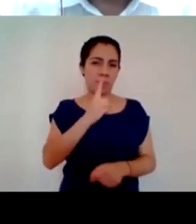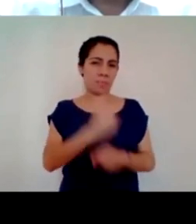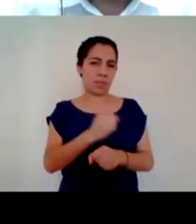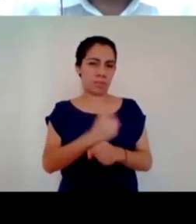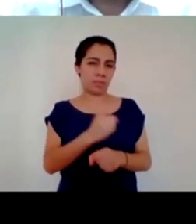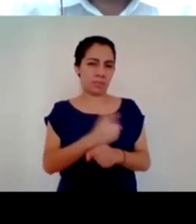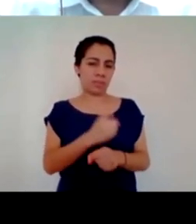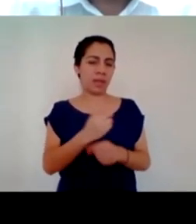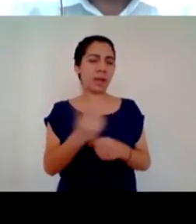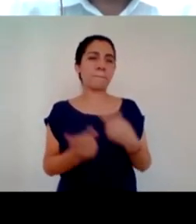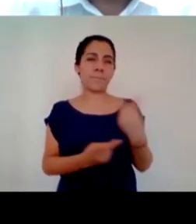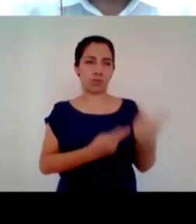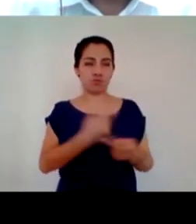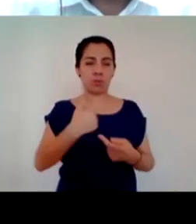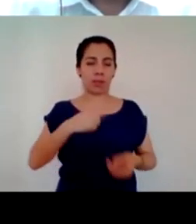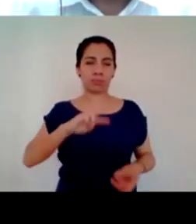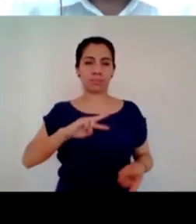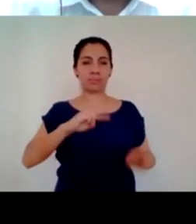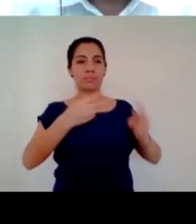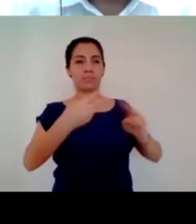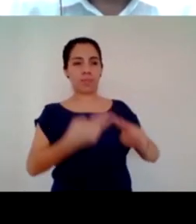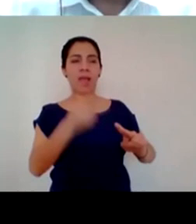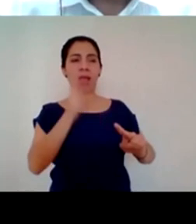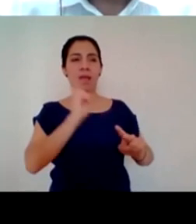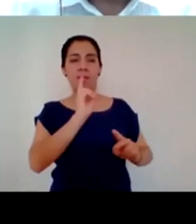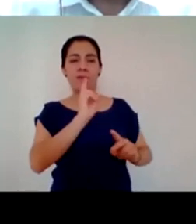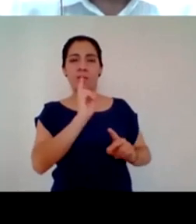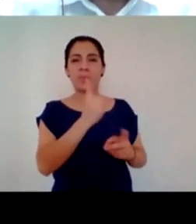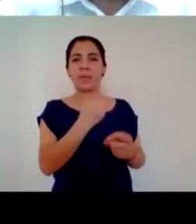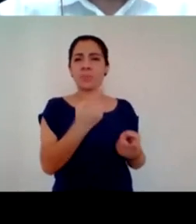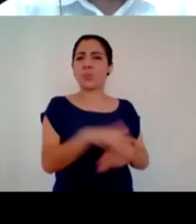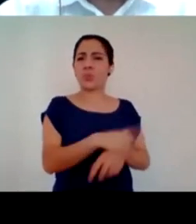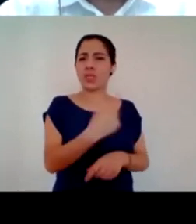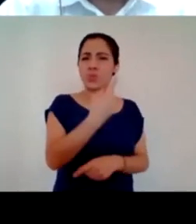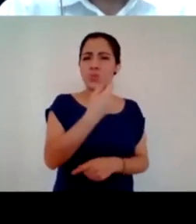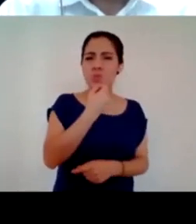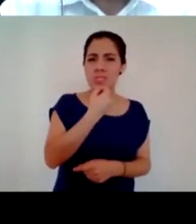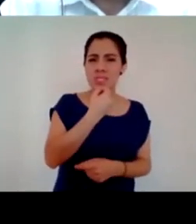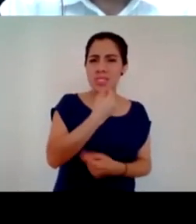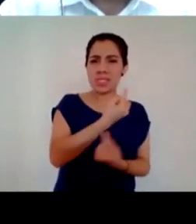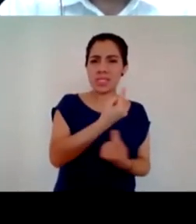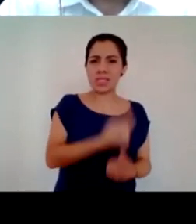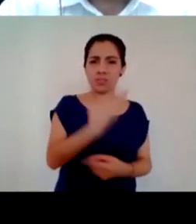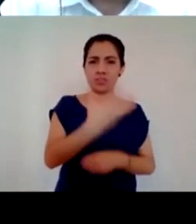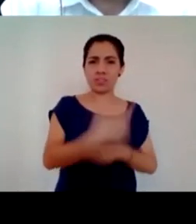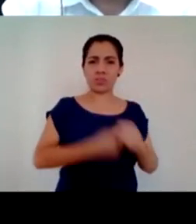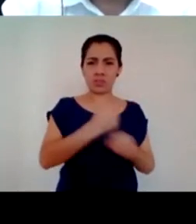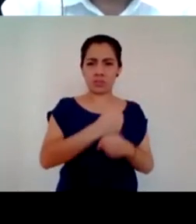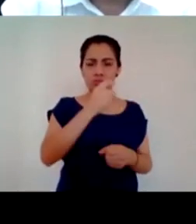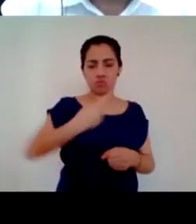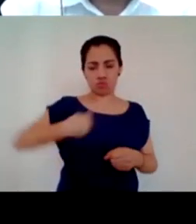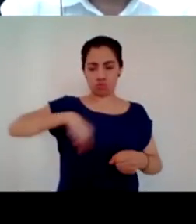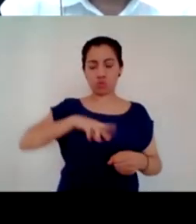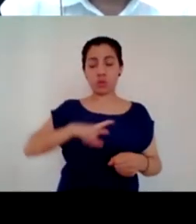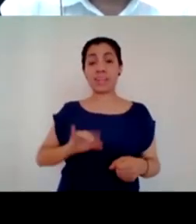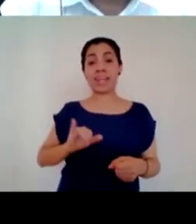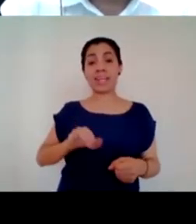Y algo que nos ha pasado mucho en Reinserta trabaja con el DIF, especialmente de la Ciudad de